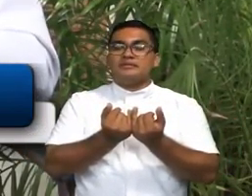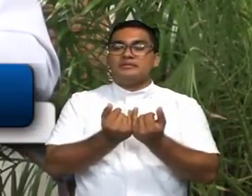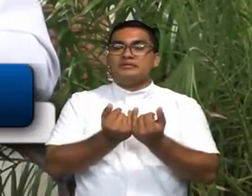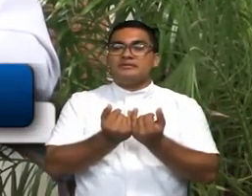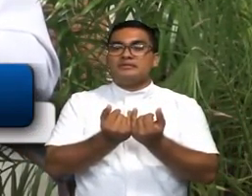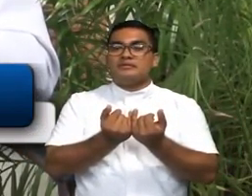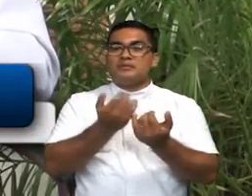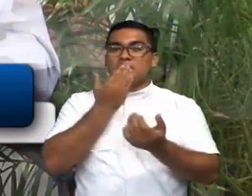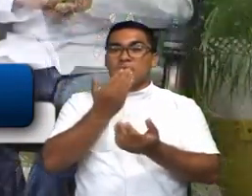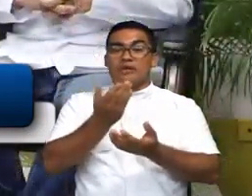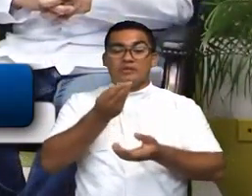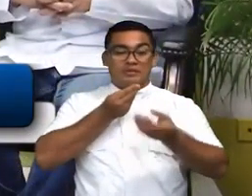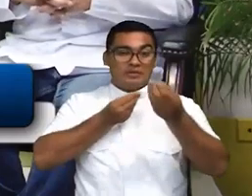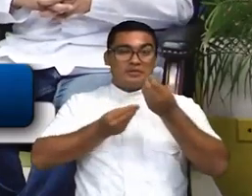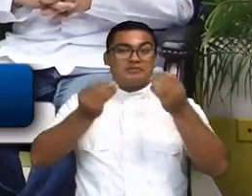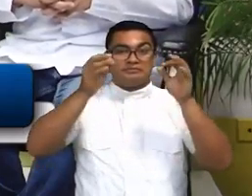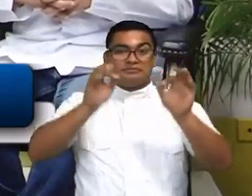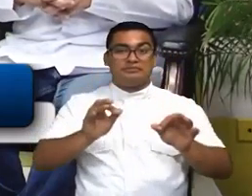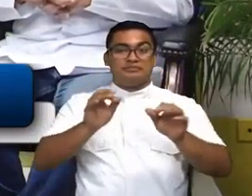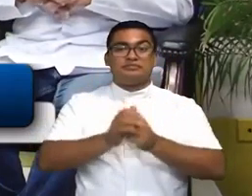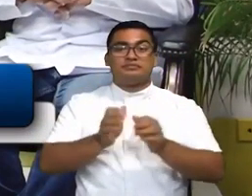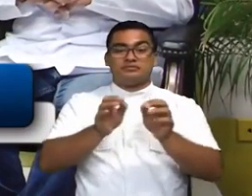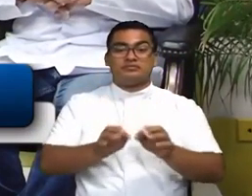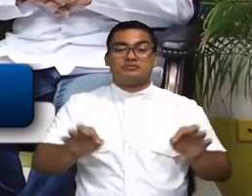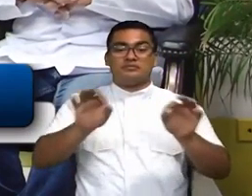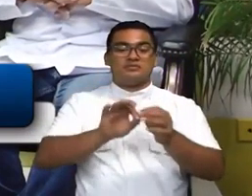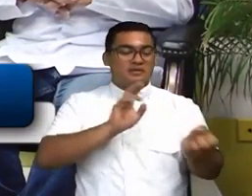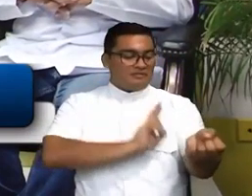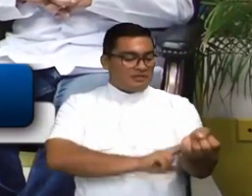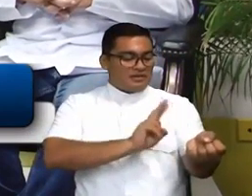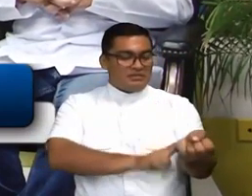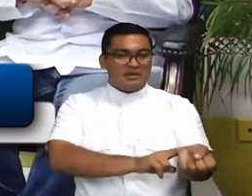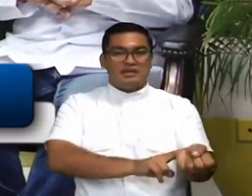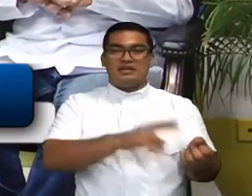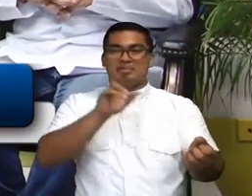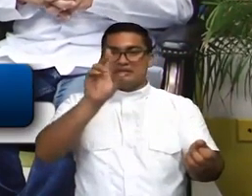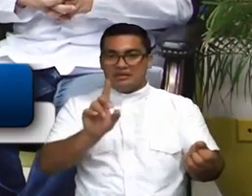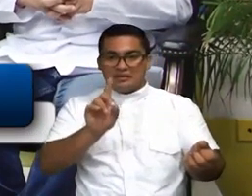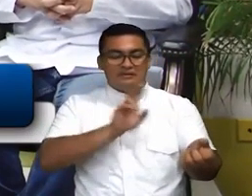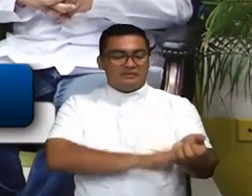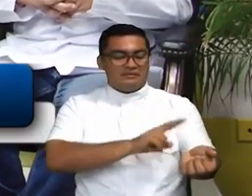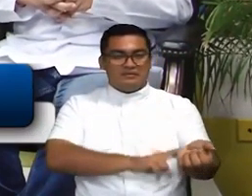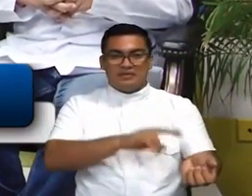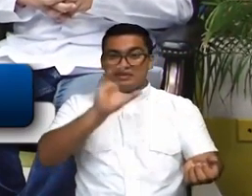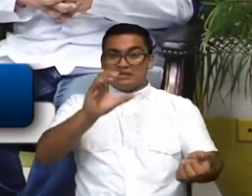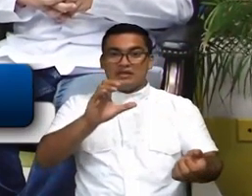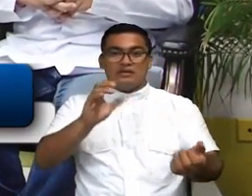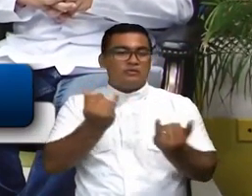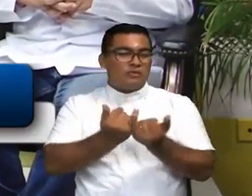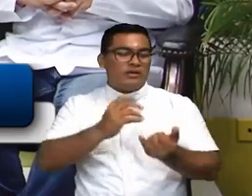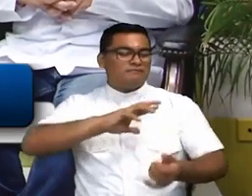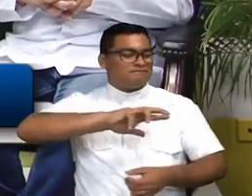buena alimentación, ¿ya? En base a lo que es vitamina D, vitamina C, sobre todo,